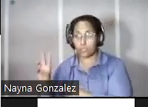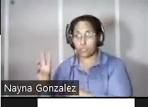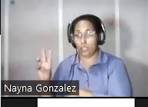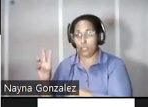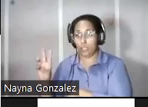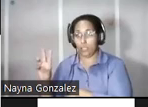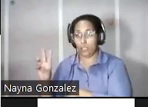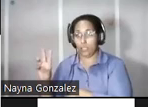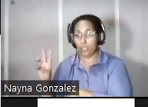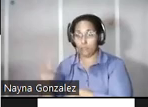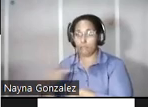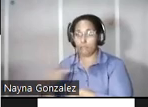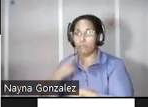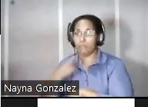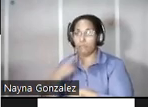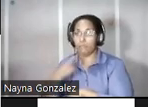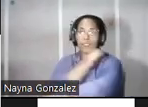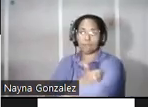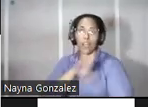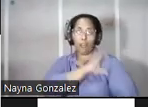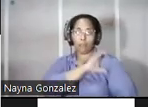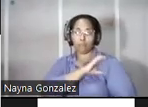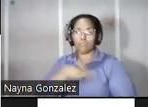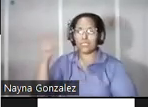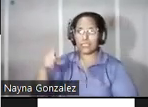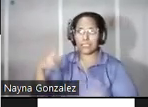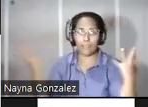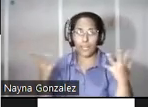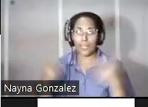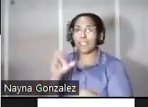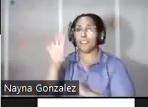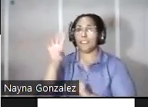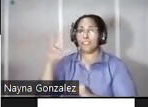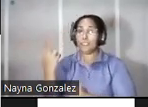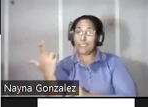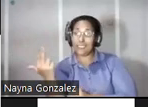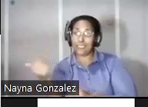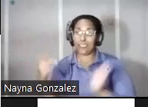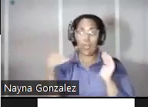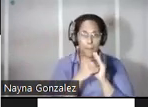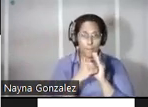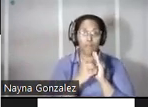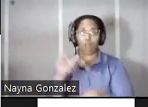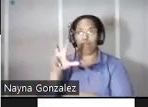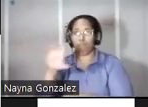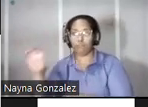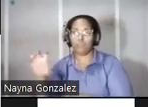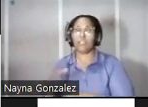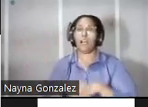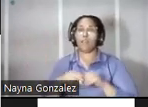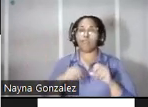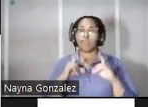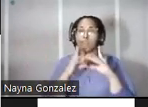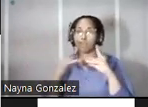indicaba y se alertaba a las autoridades que se necesitaban unas 13.500 camas de